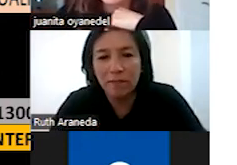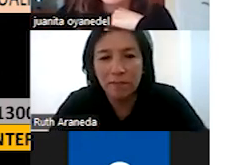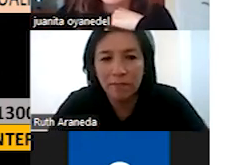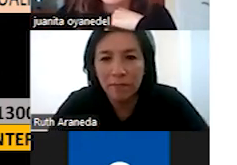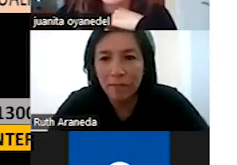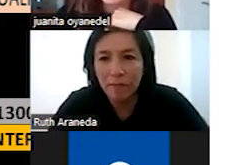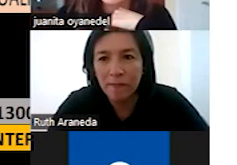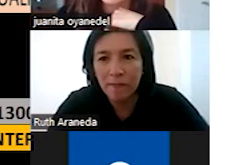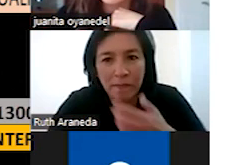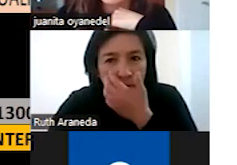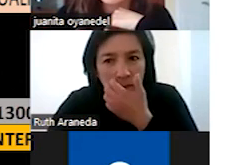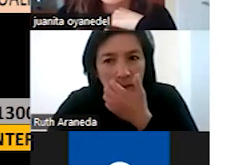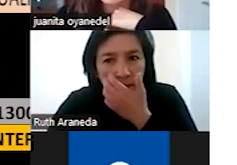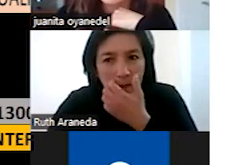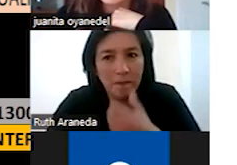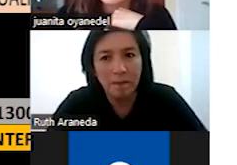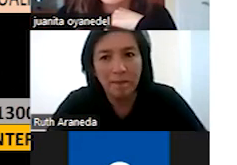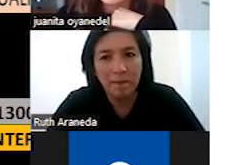yo.